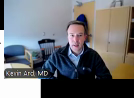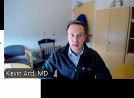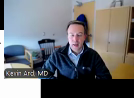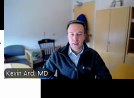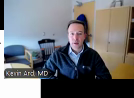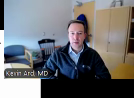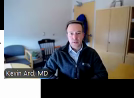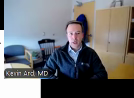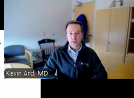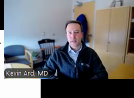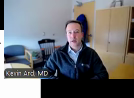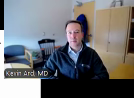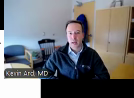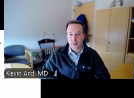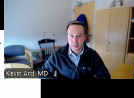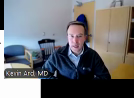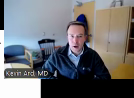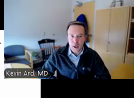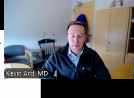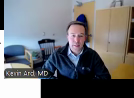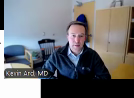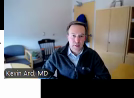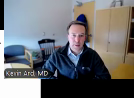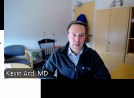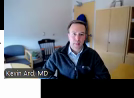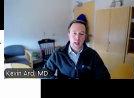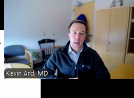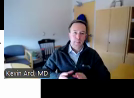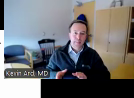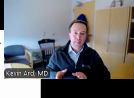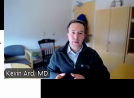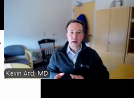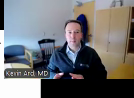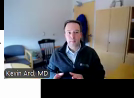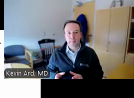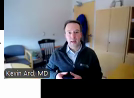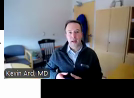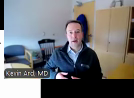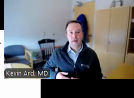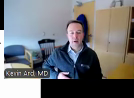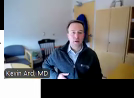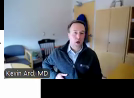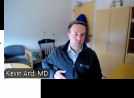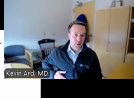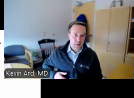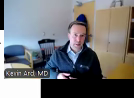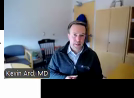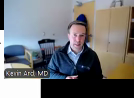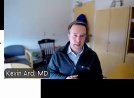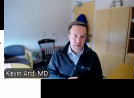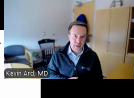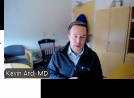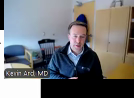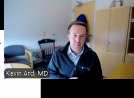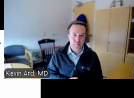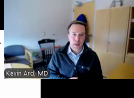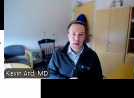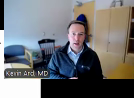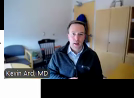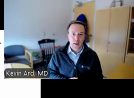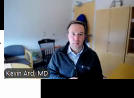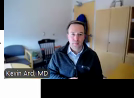da hacia en el músculo, típicamente en la nalga. Entonces, cuando tienen un